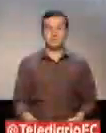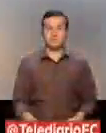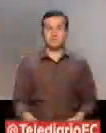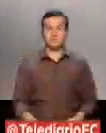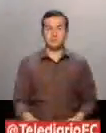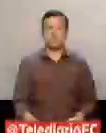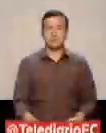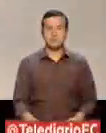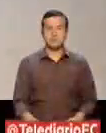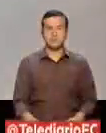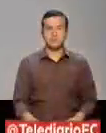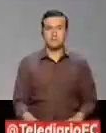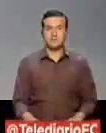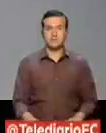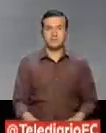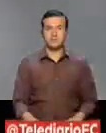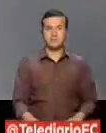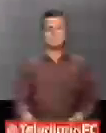Welcome to my home in Malibu.